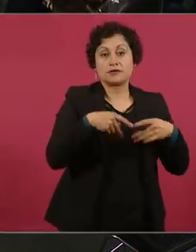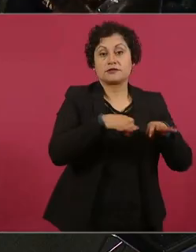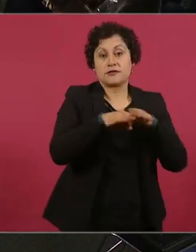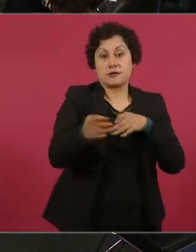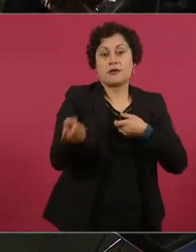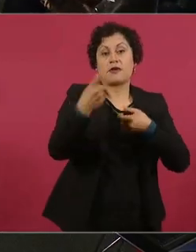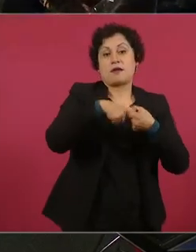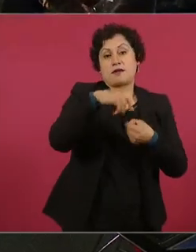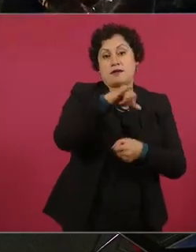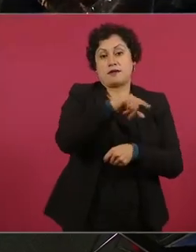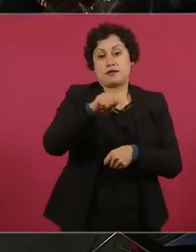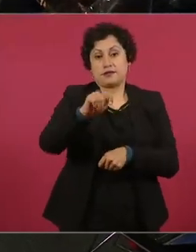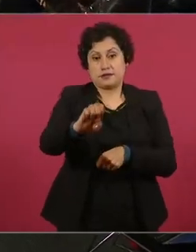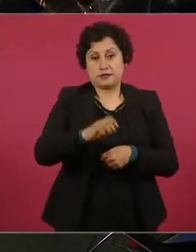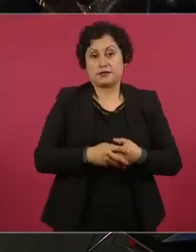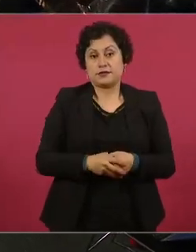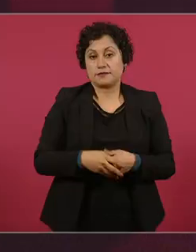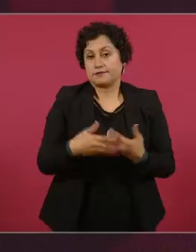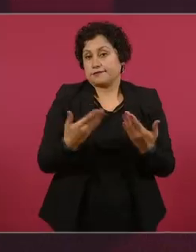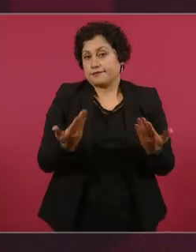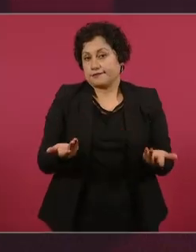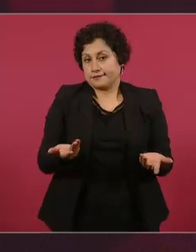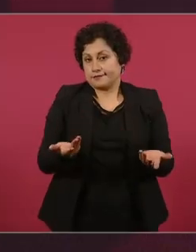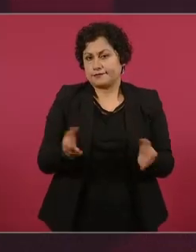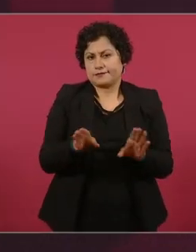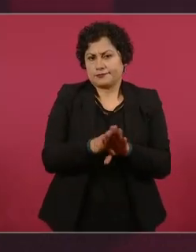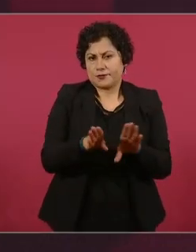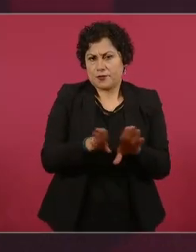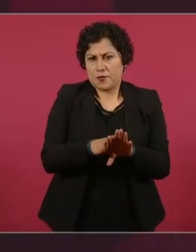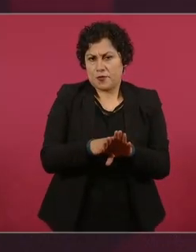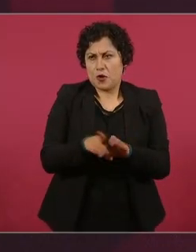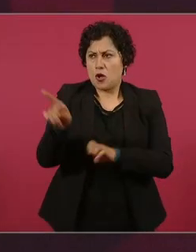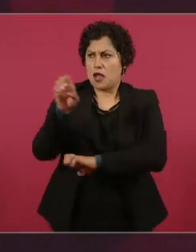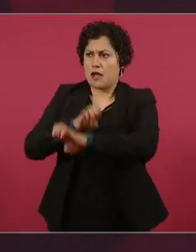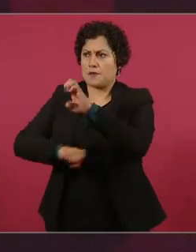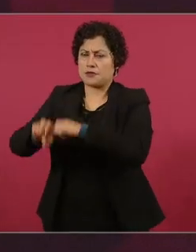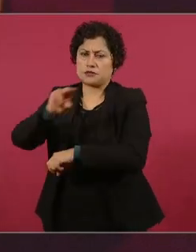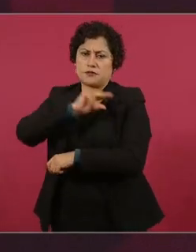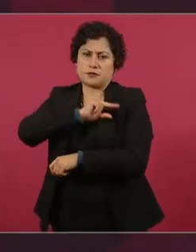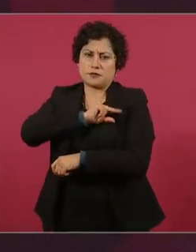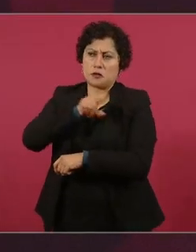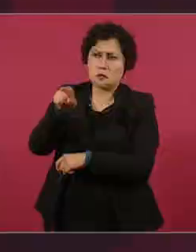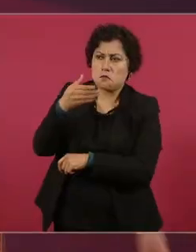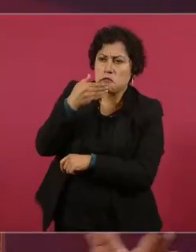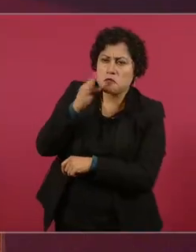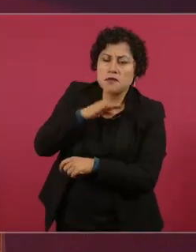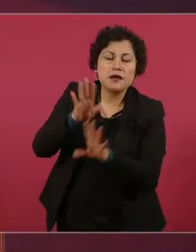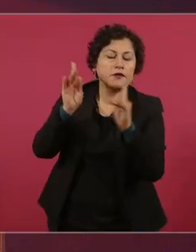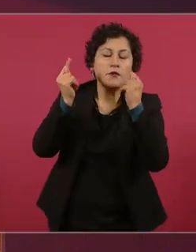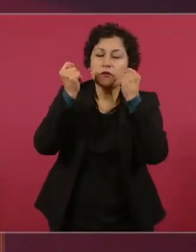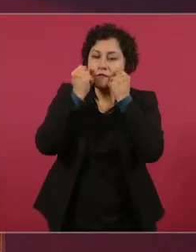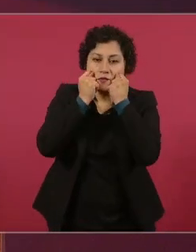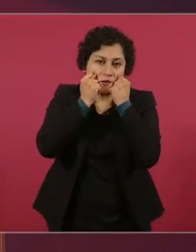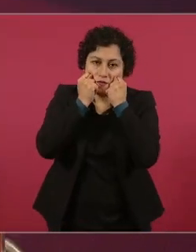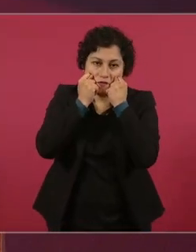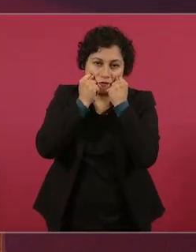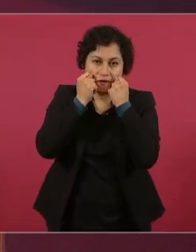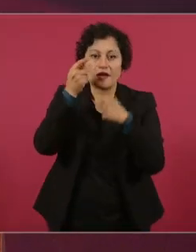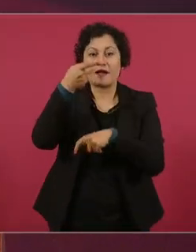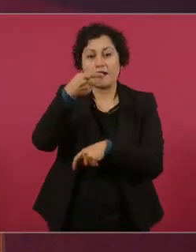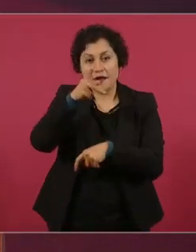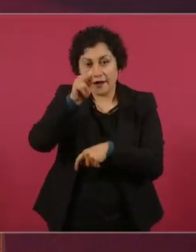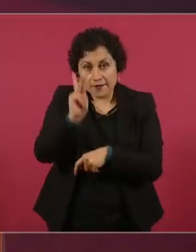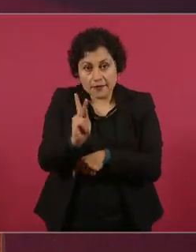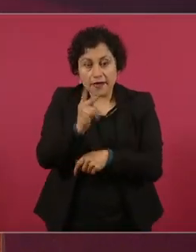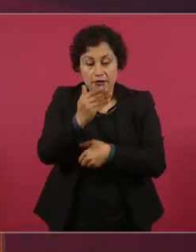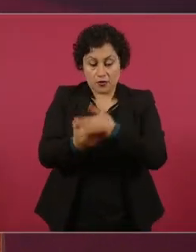ver con que preste un privado, que puede ser bueno o malo, sino en mejorar esos servicios y que el